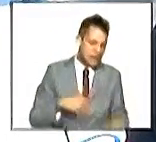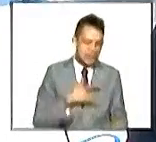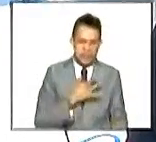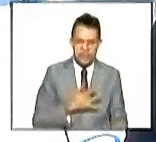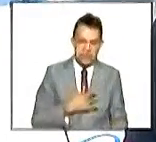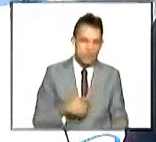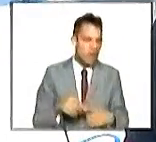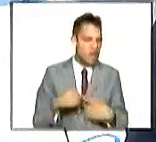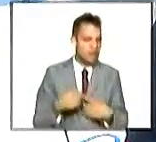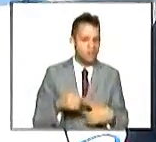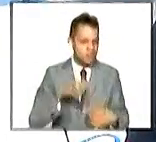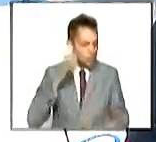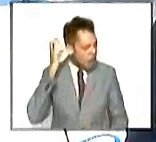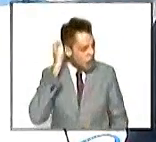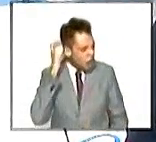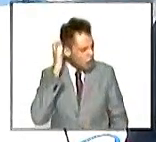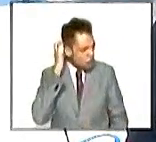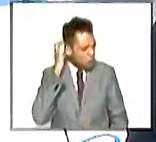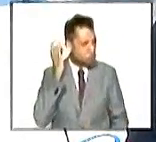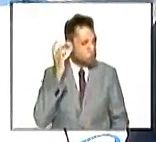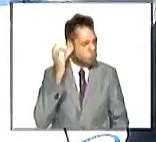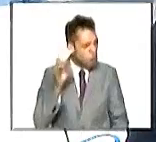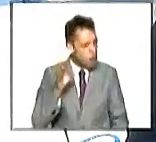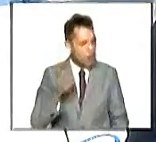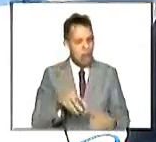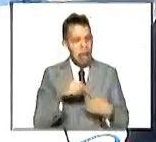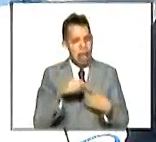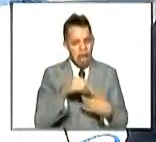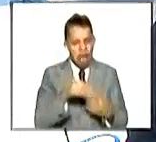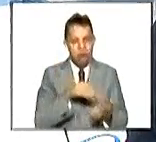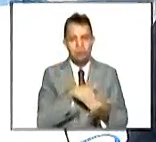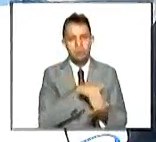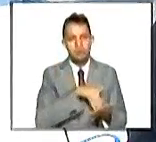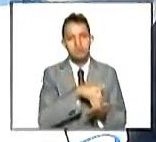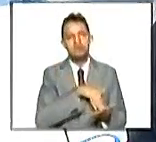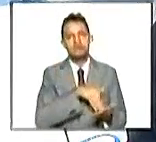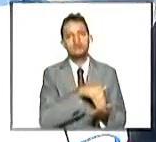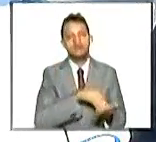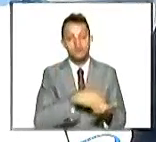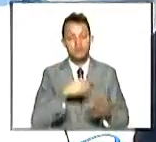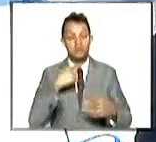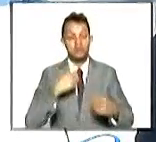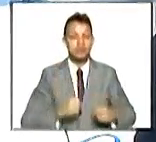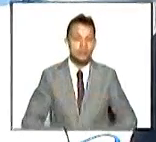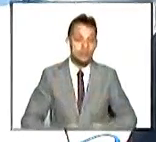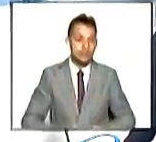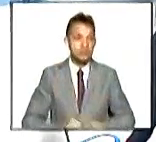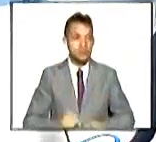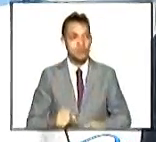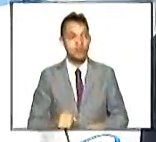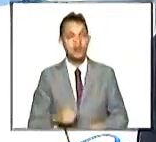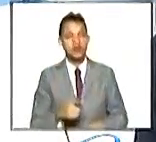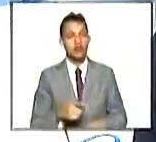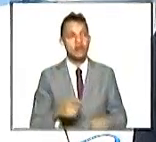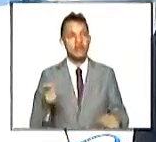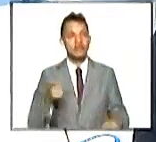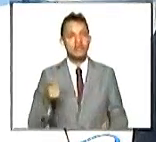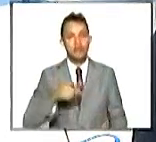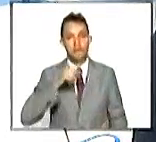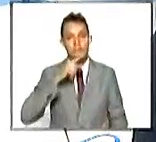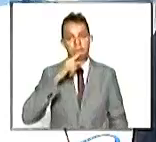siento una debilidad en el cerebro, dicen mucho las personas del campo. Que uno siente sin energía, entonces empiezan a tomar que vino